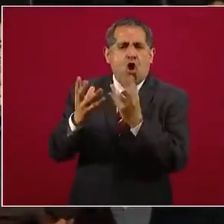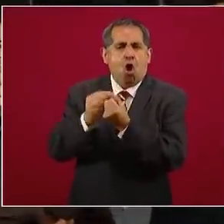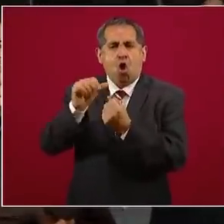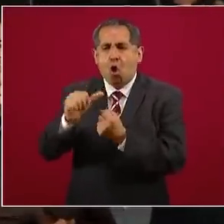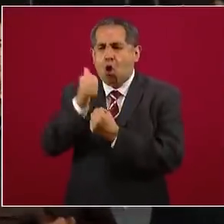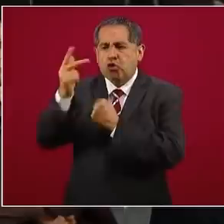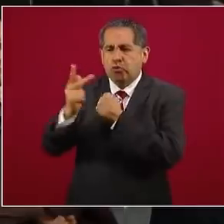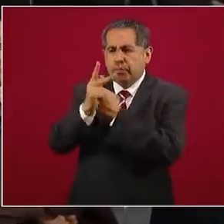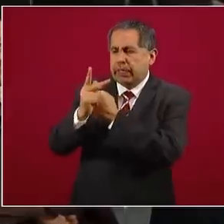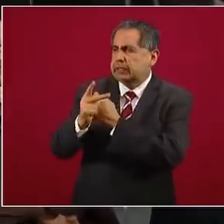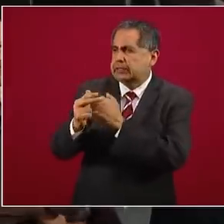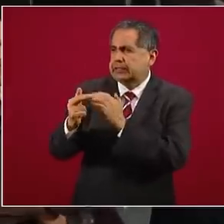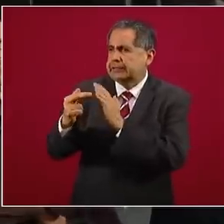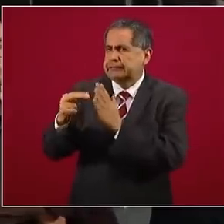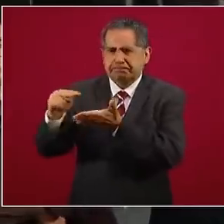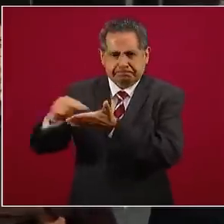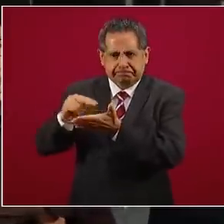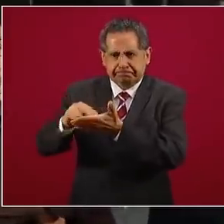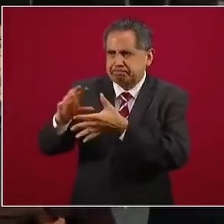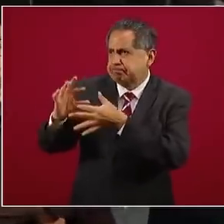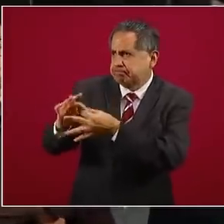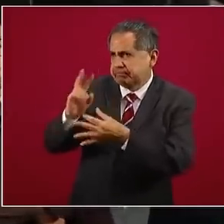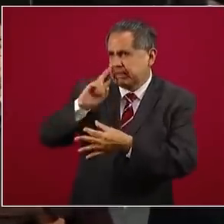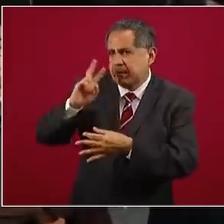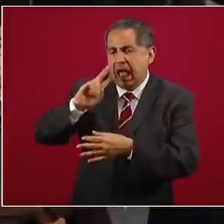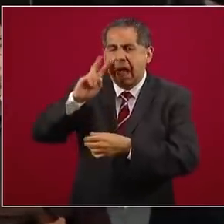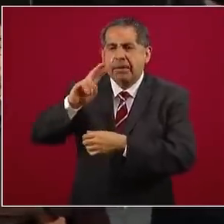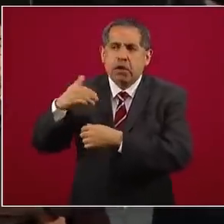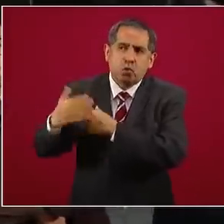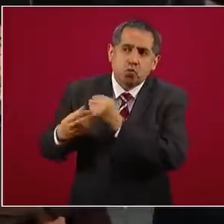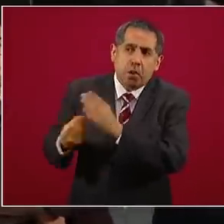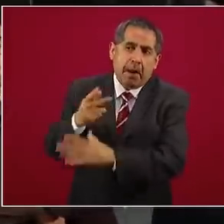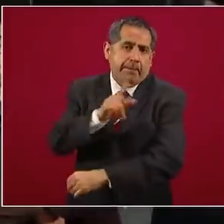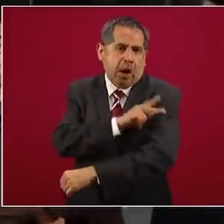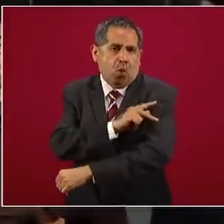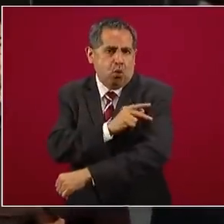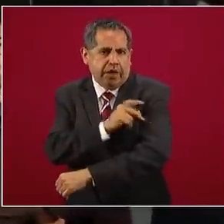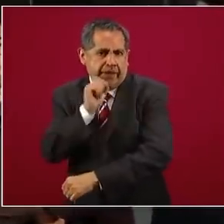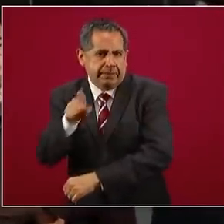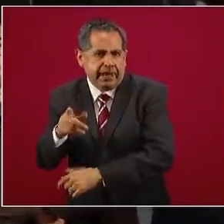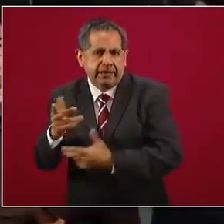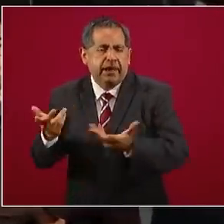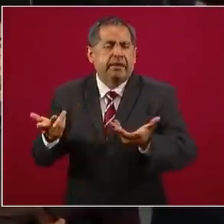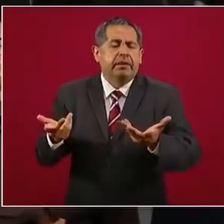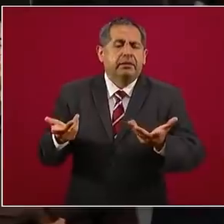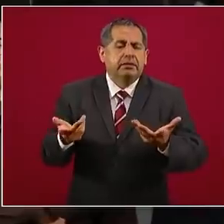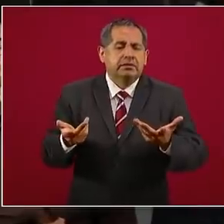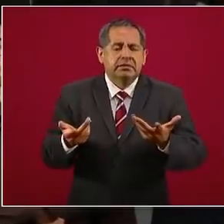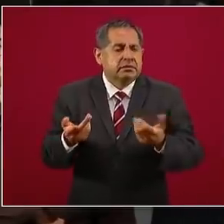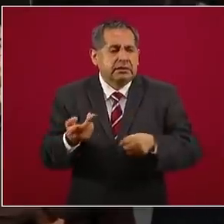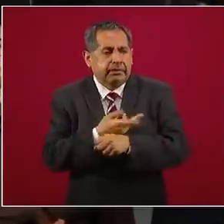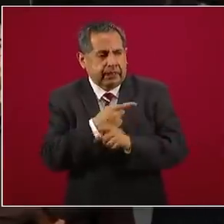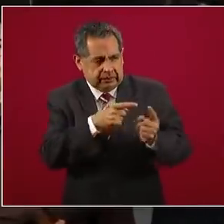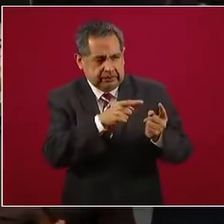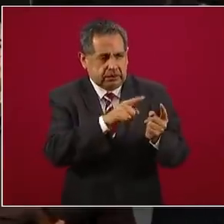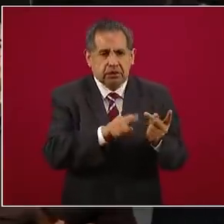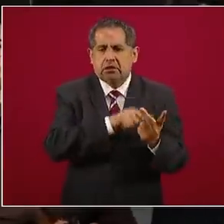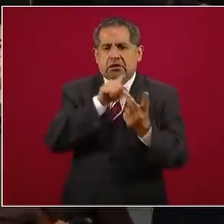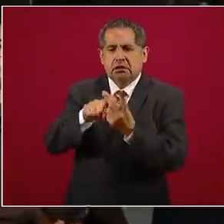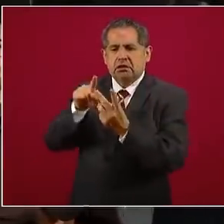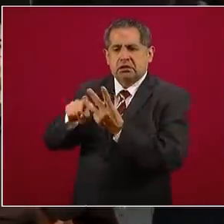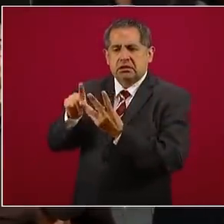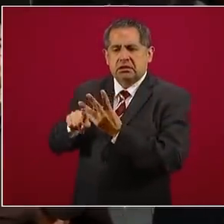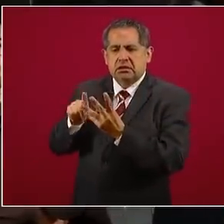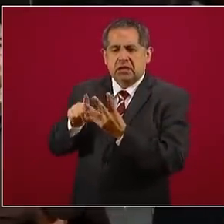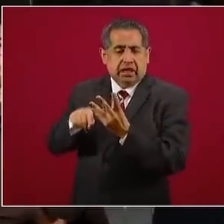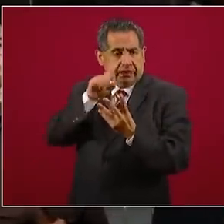otros países para obtener una vacuna. Que si nos pudiera platicar cómo van estos otros 3 protocolos